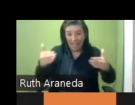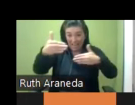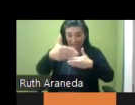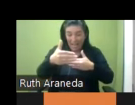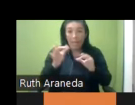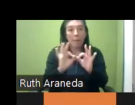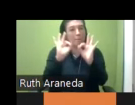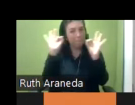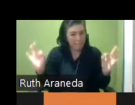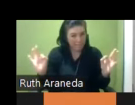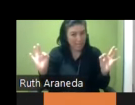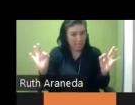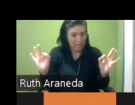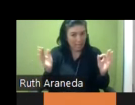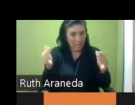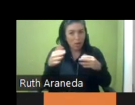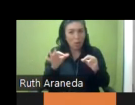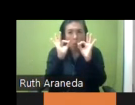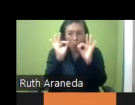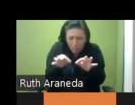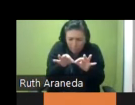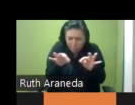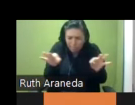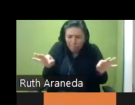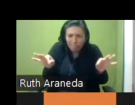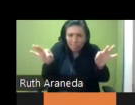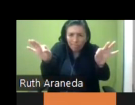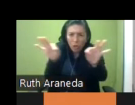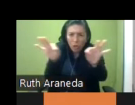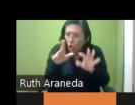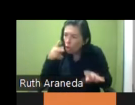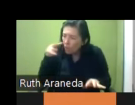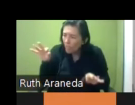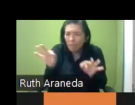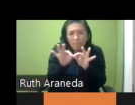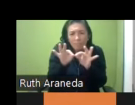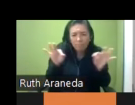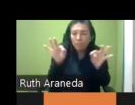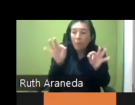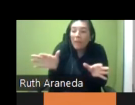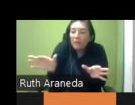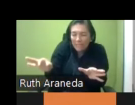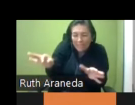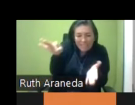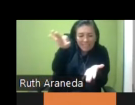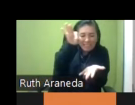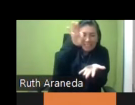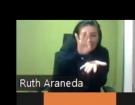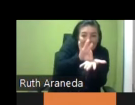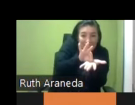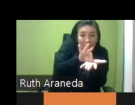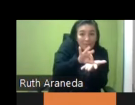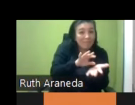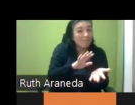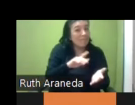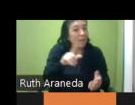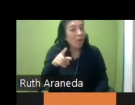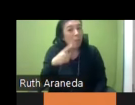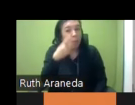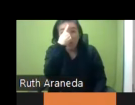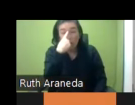para, a la medida del artefacto, depositar los objetos, pero no todos los museos tienen los mismos